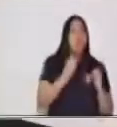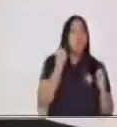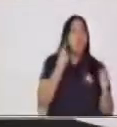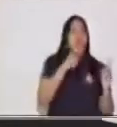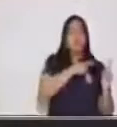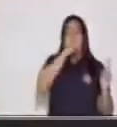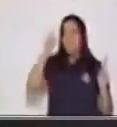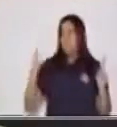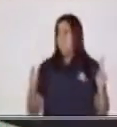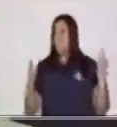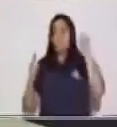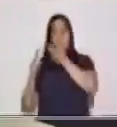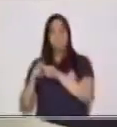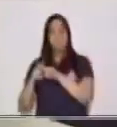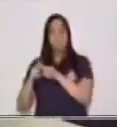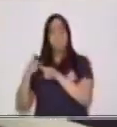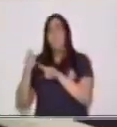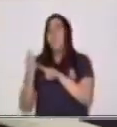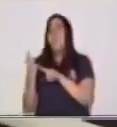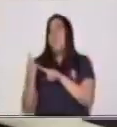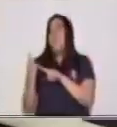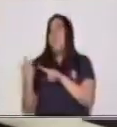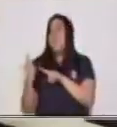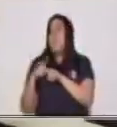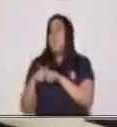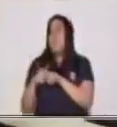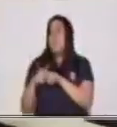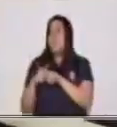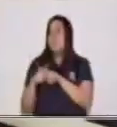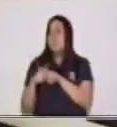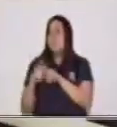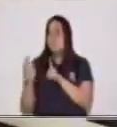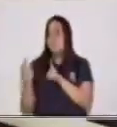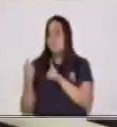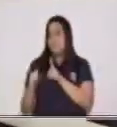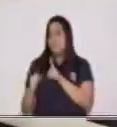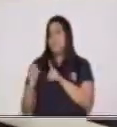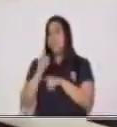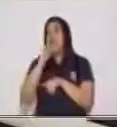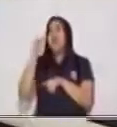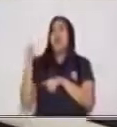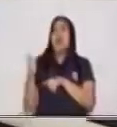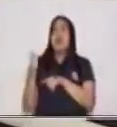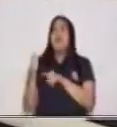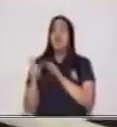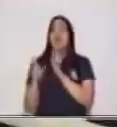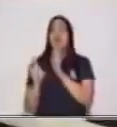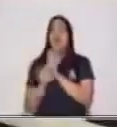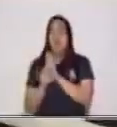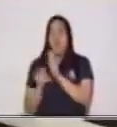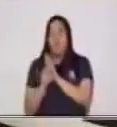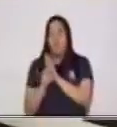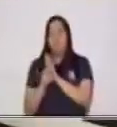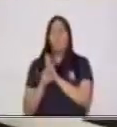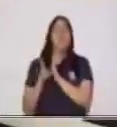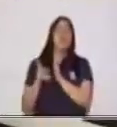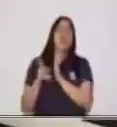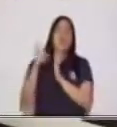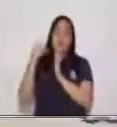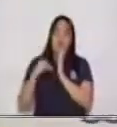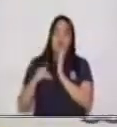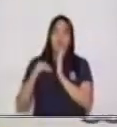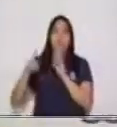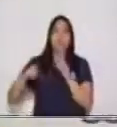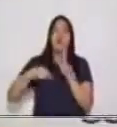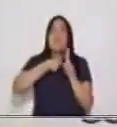Muy bien. Ahora, el otro ejemplo. Dice, la suma de dos